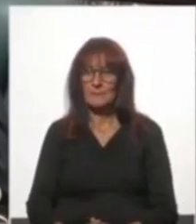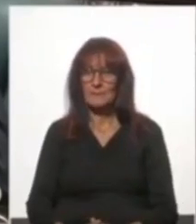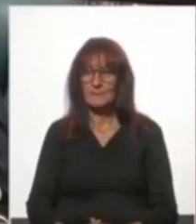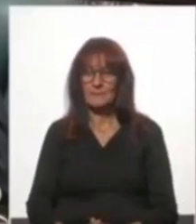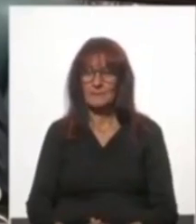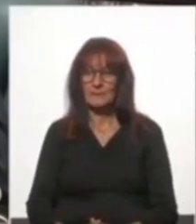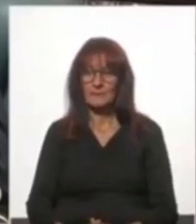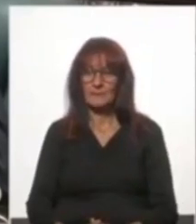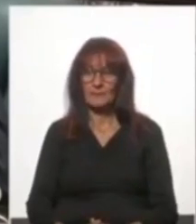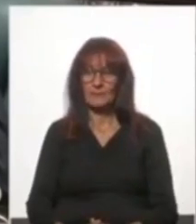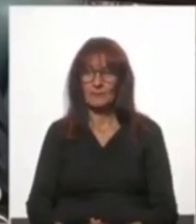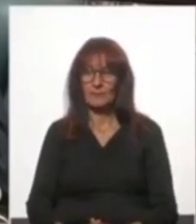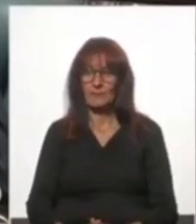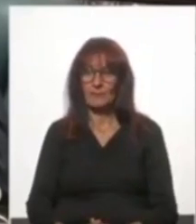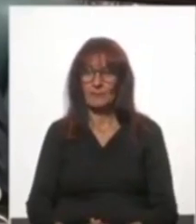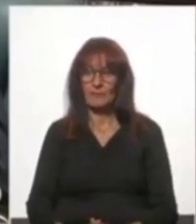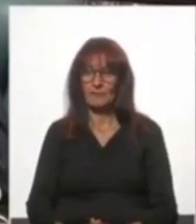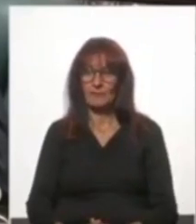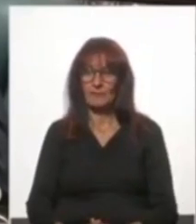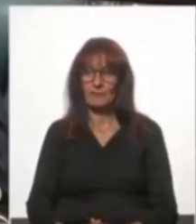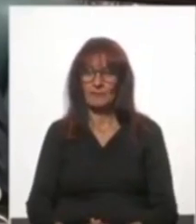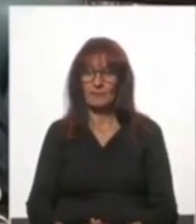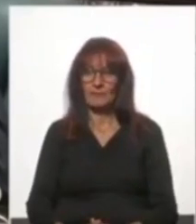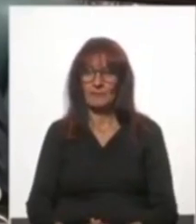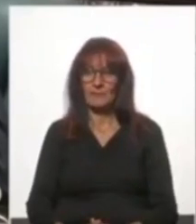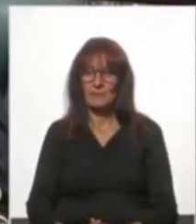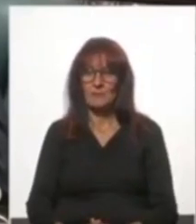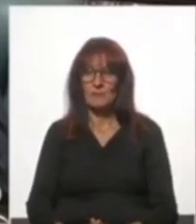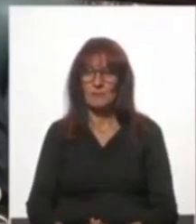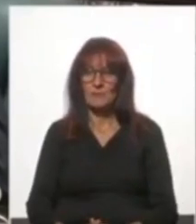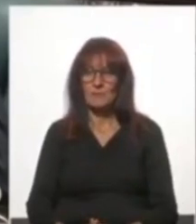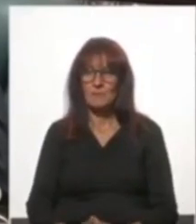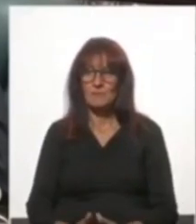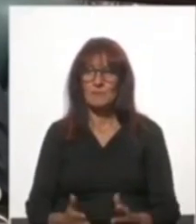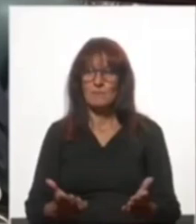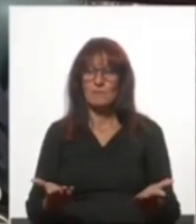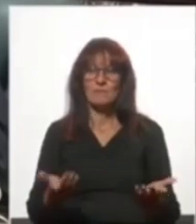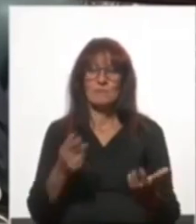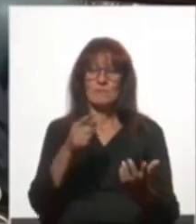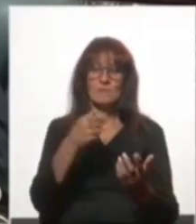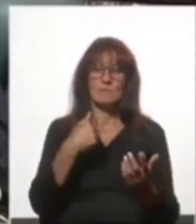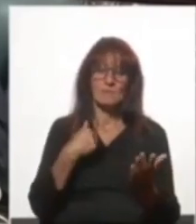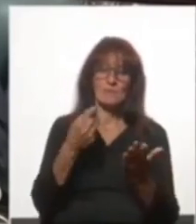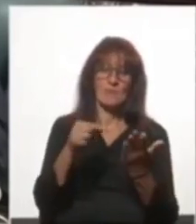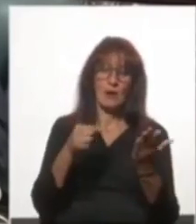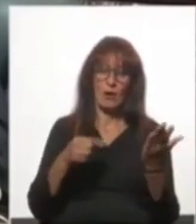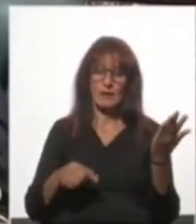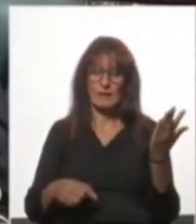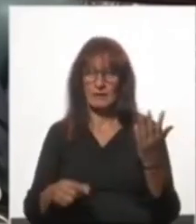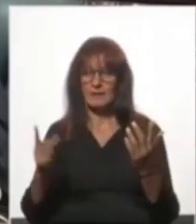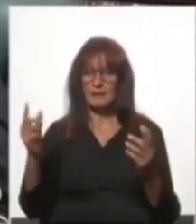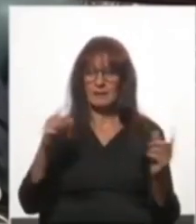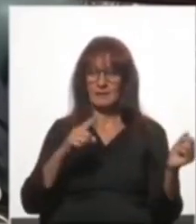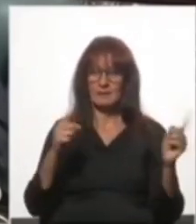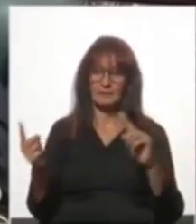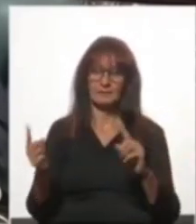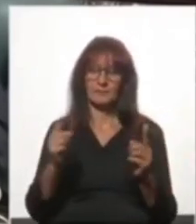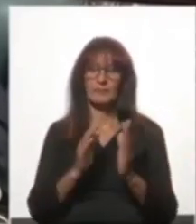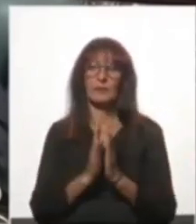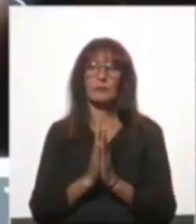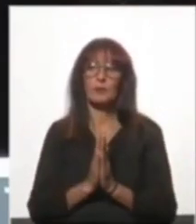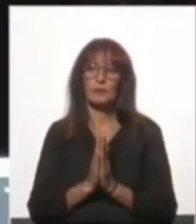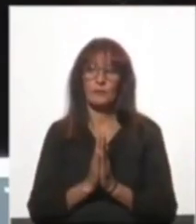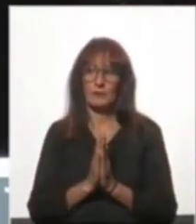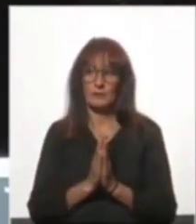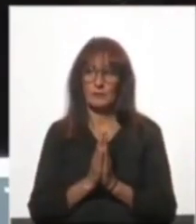Señor senador. Bueno, señor usted senador, me lo corregirá cuando usted lo quiera. Por favor,